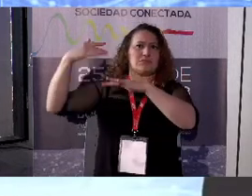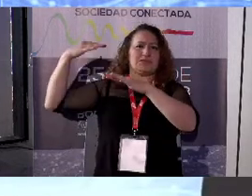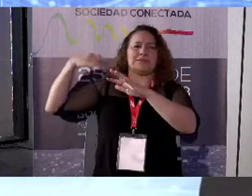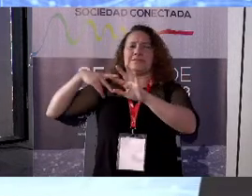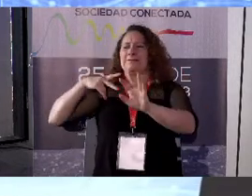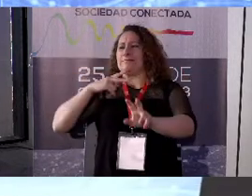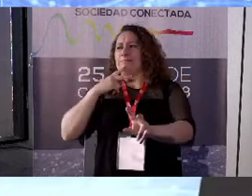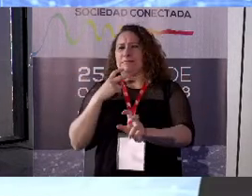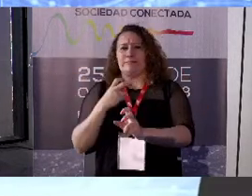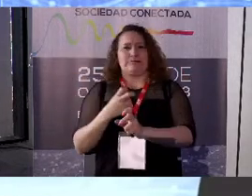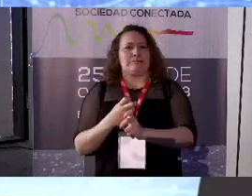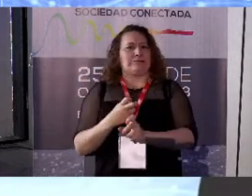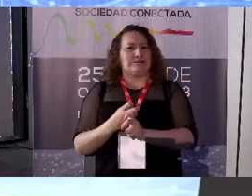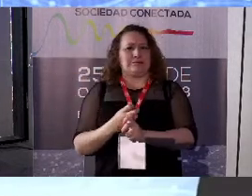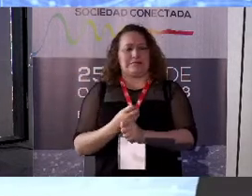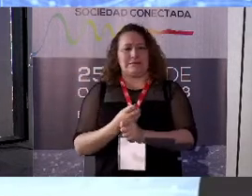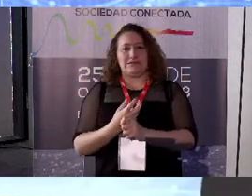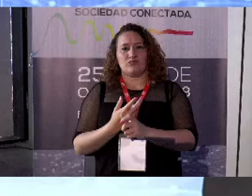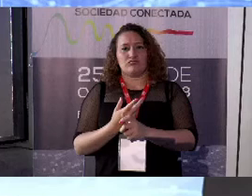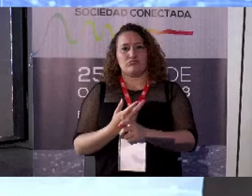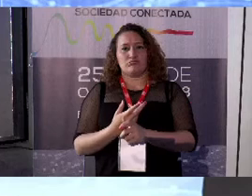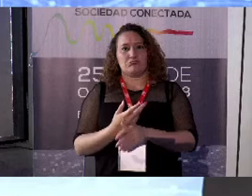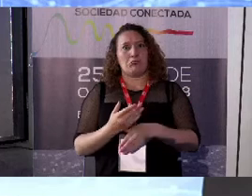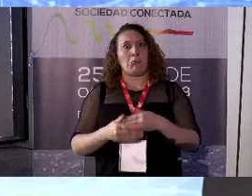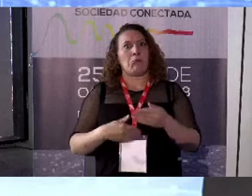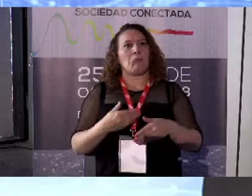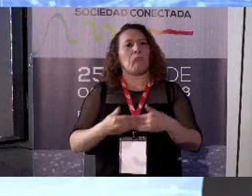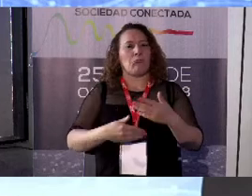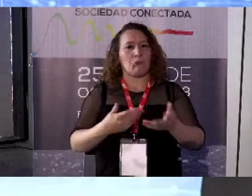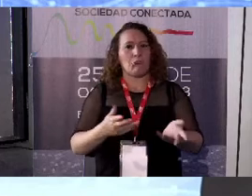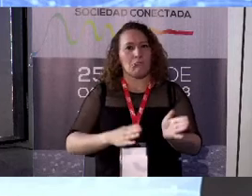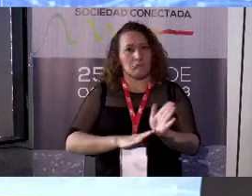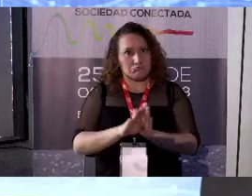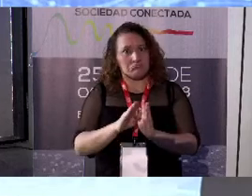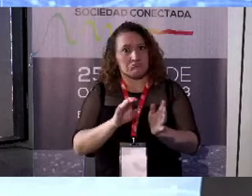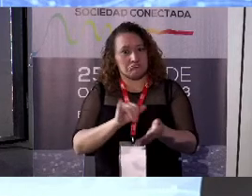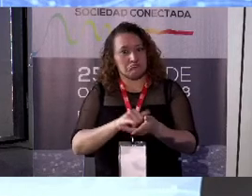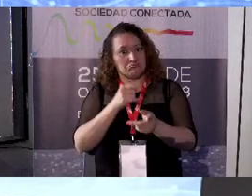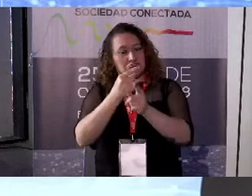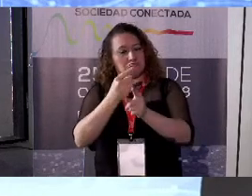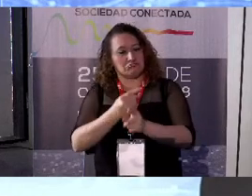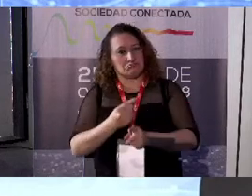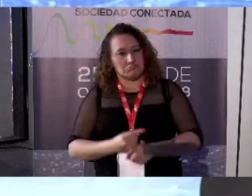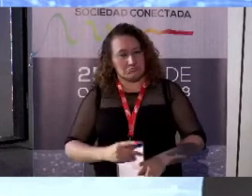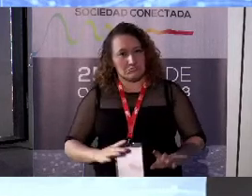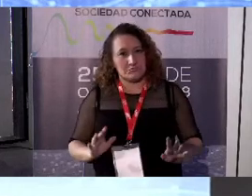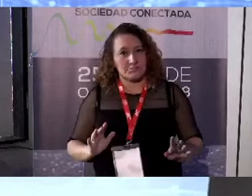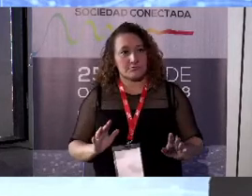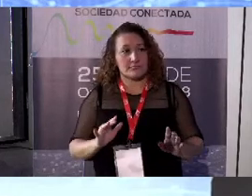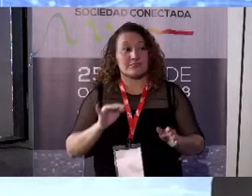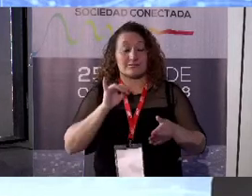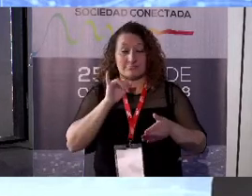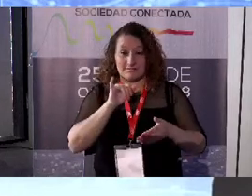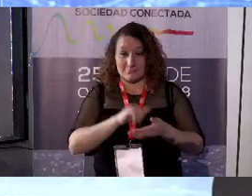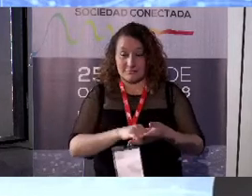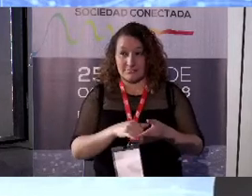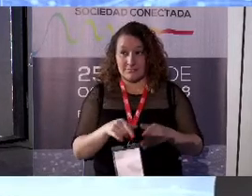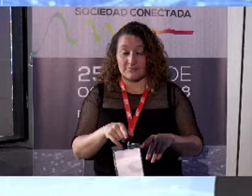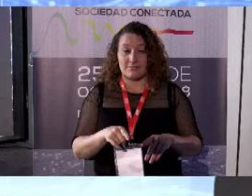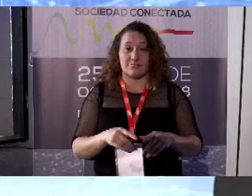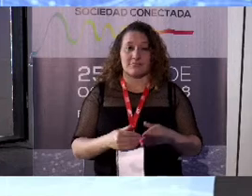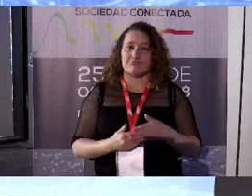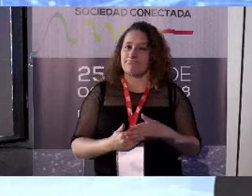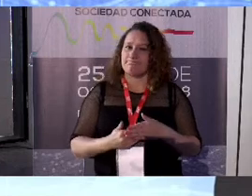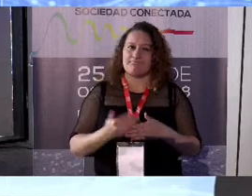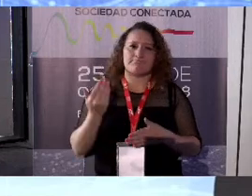alcanzar se había logrado algo se había avanzado en en en el cumplimiento de estos objetivos entonces ahí fue donde se